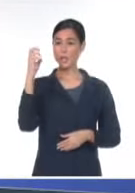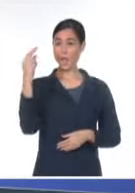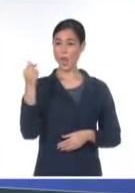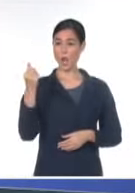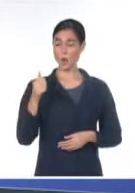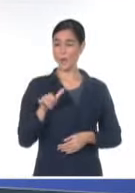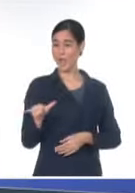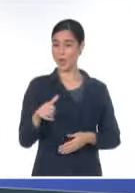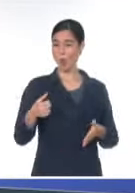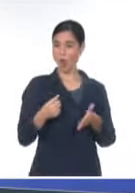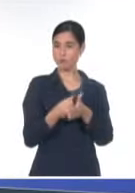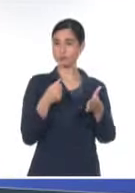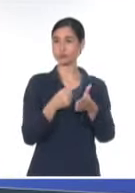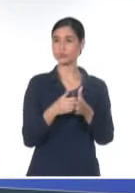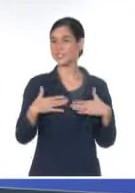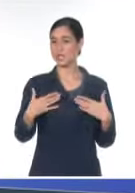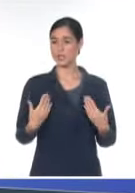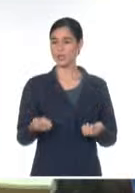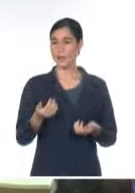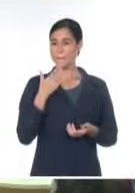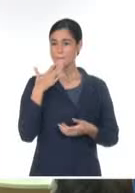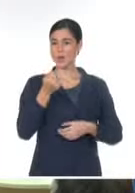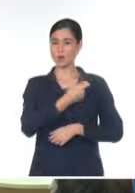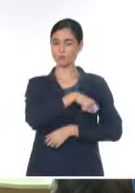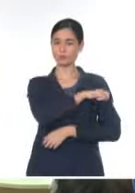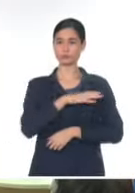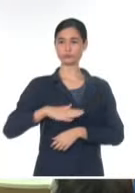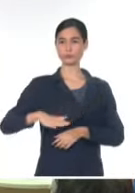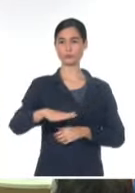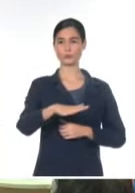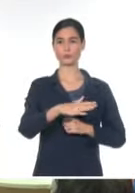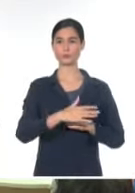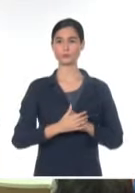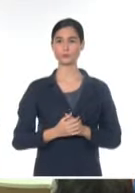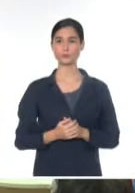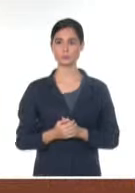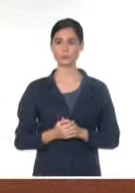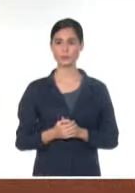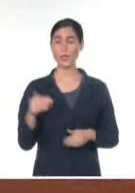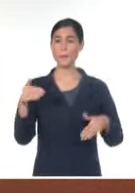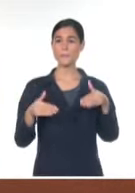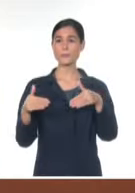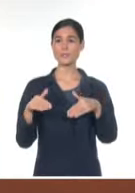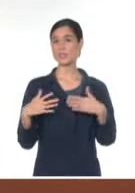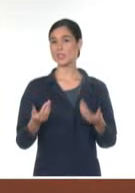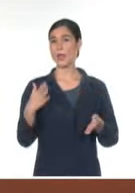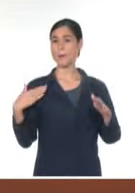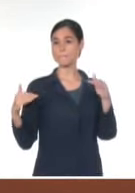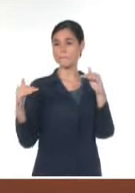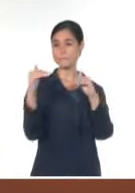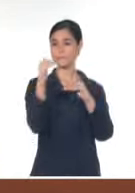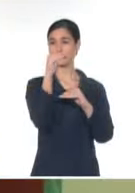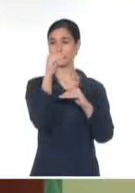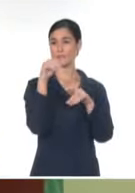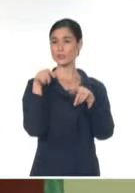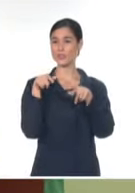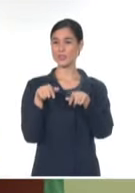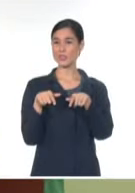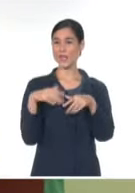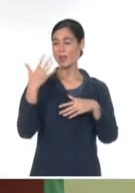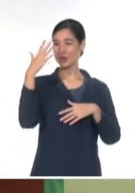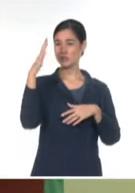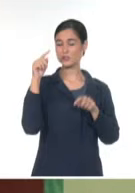diversos renglones asociados al bienestar del pueblo. Con la presencia del primer ministro de Cuba, Manuel Marrero Cruz, se debatió en Ciego de